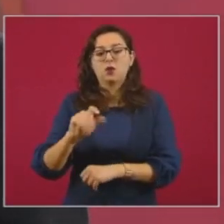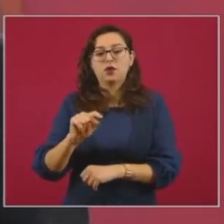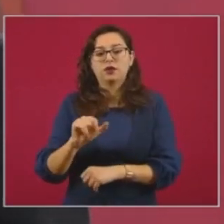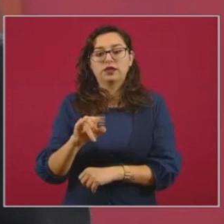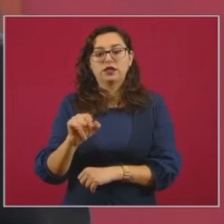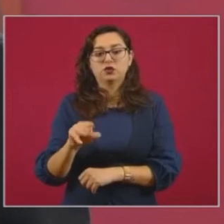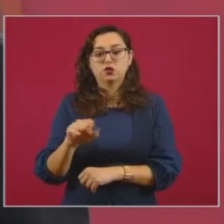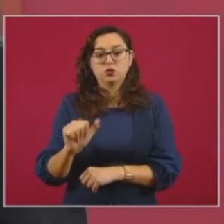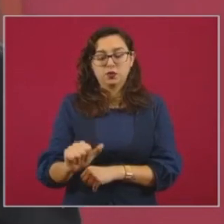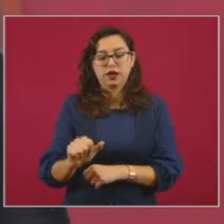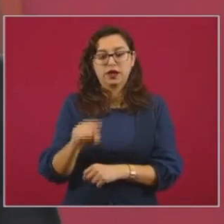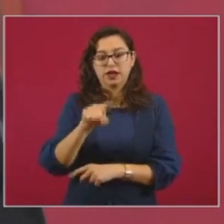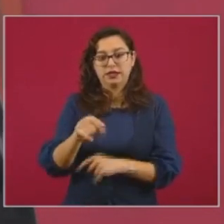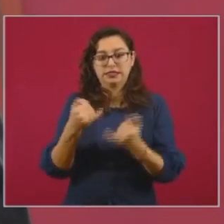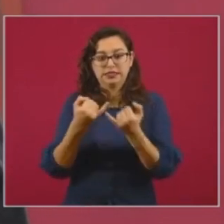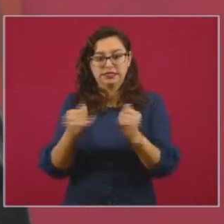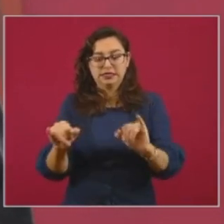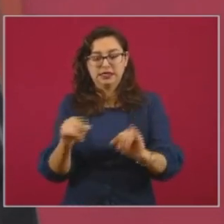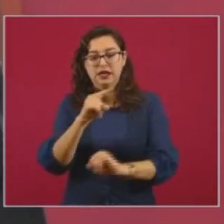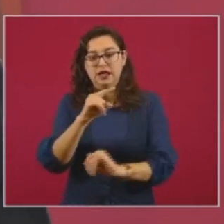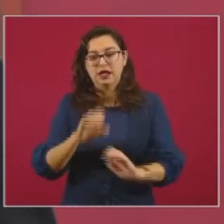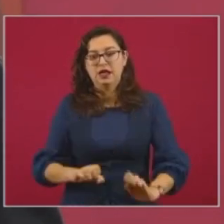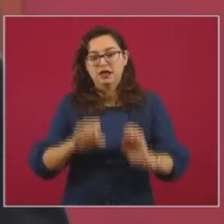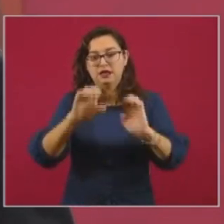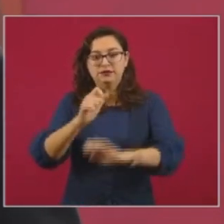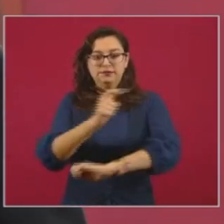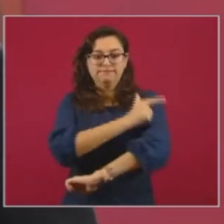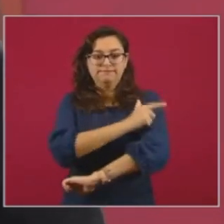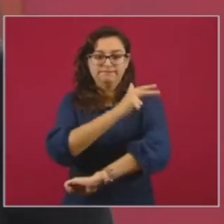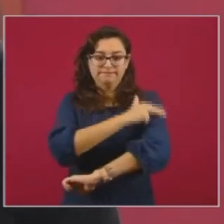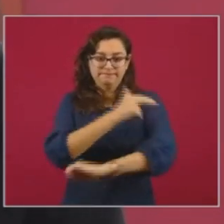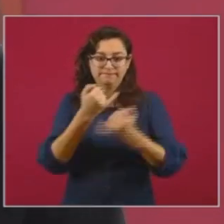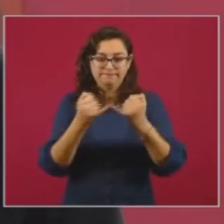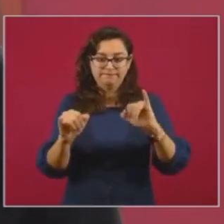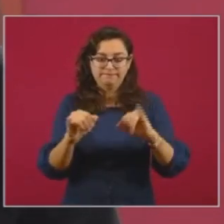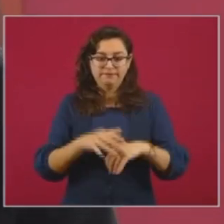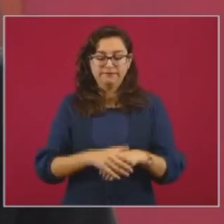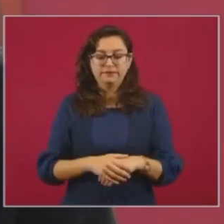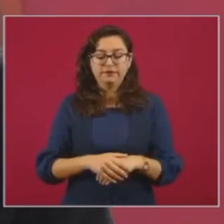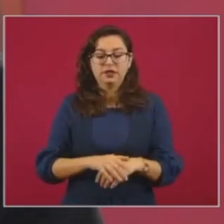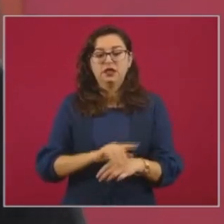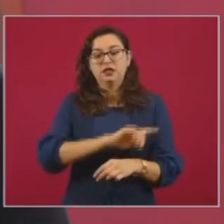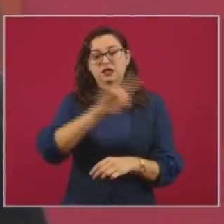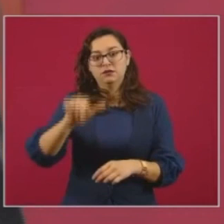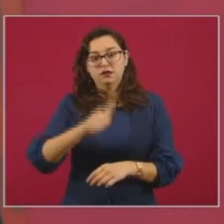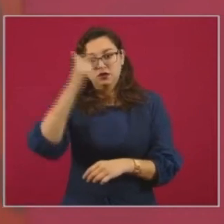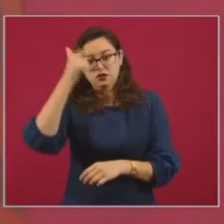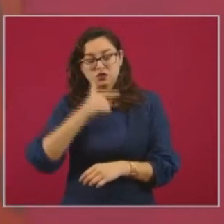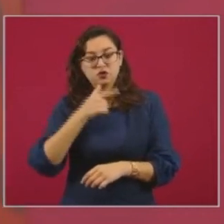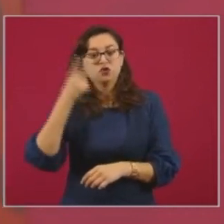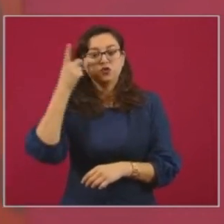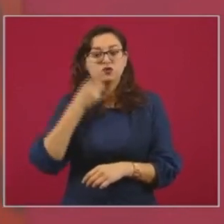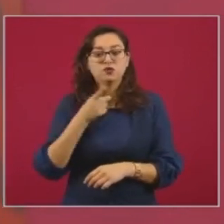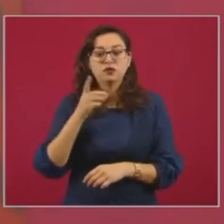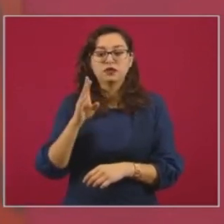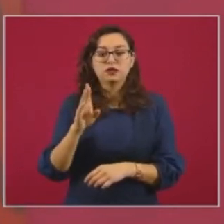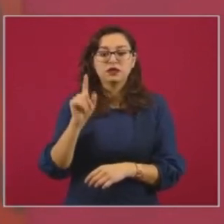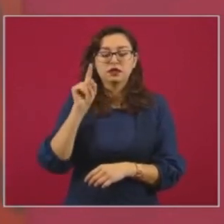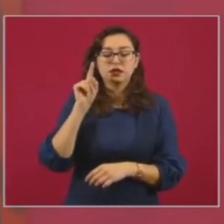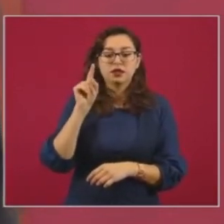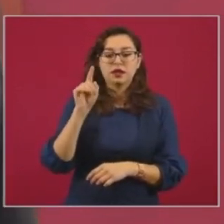a inaugurar un cuartel de la Guardia Nacional. Vamos a ir a dormir a Bavispe. Mañana